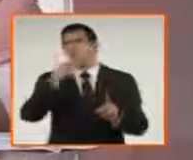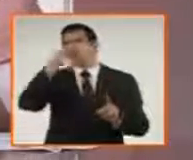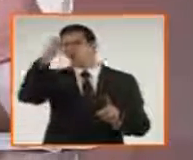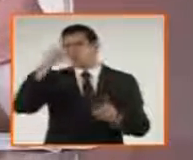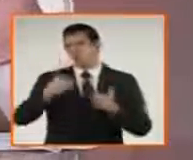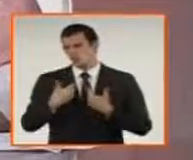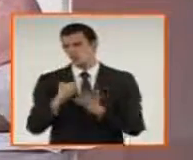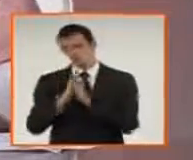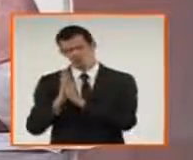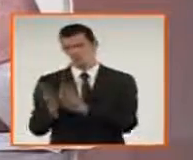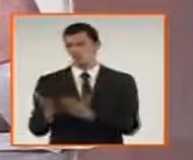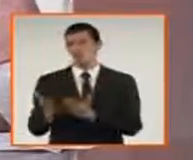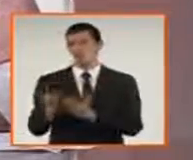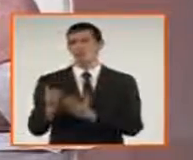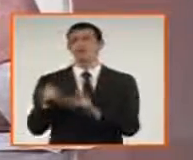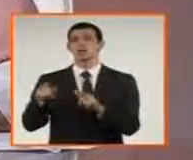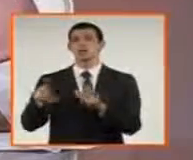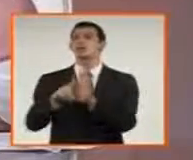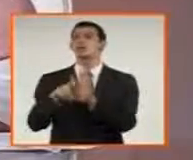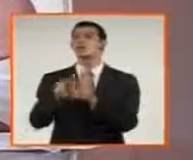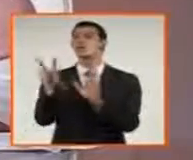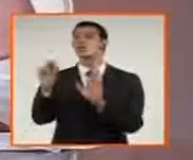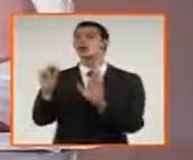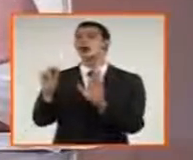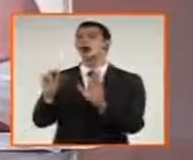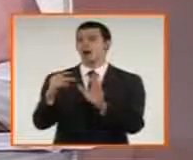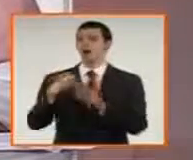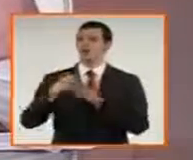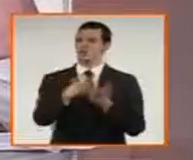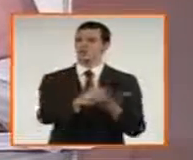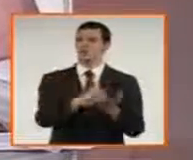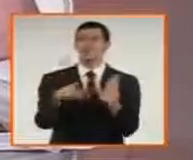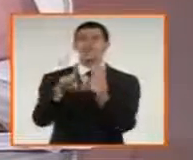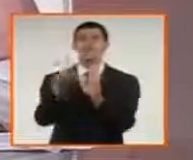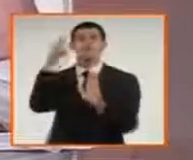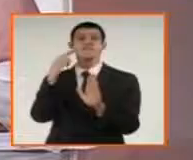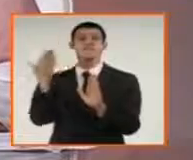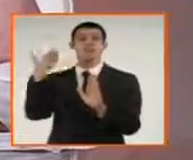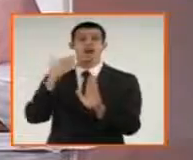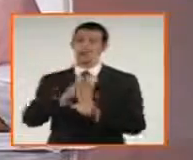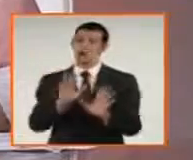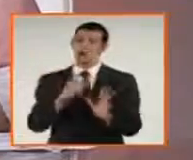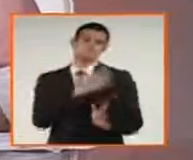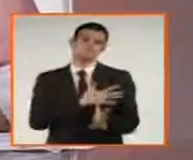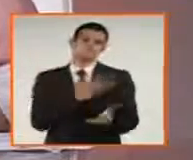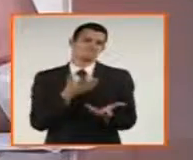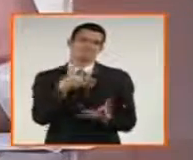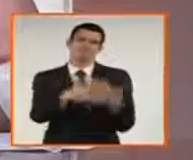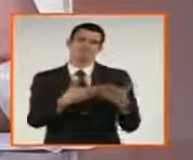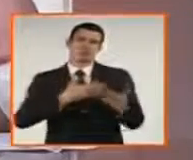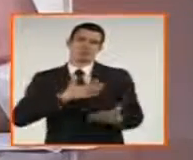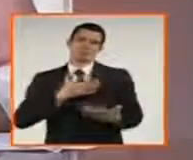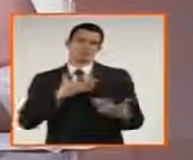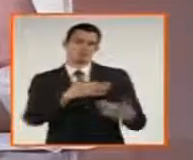y de mantener el vínculo que hasta ese momento existía, si